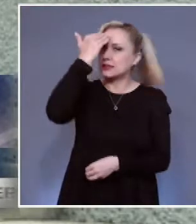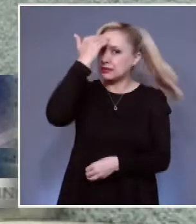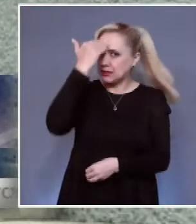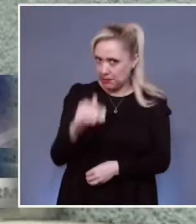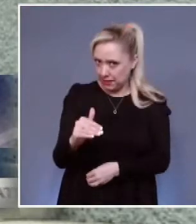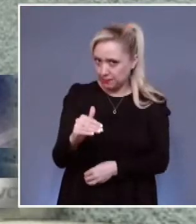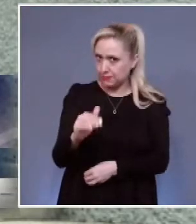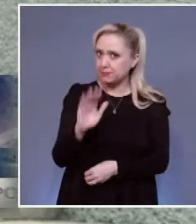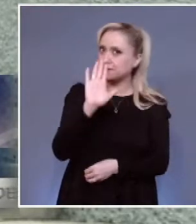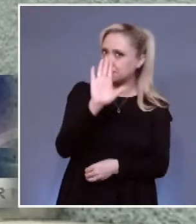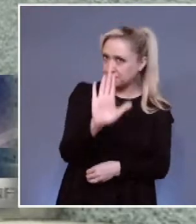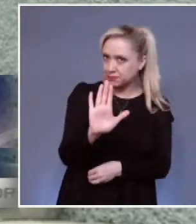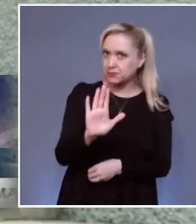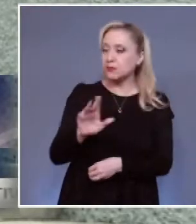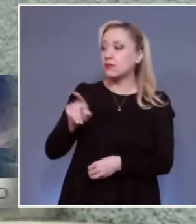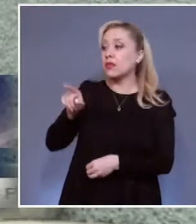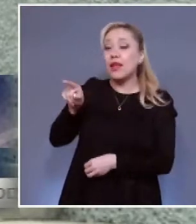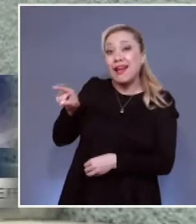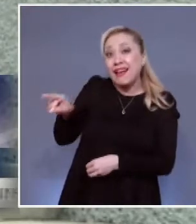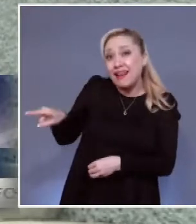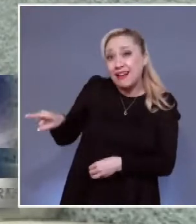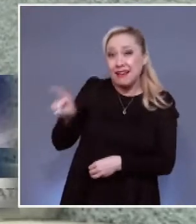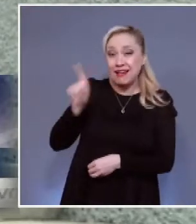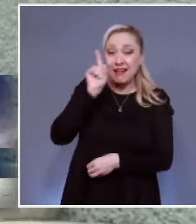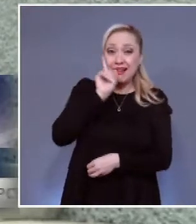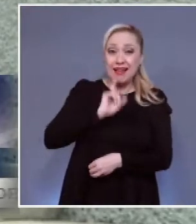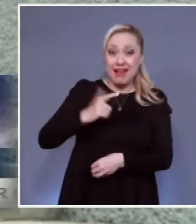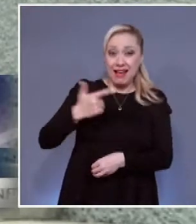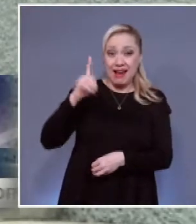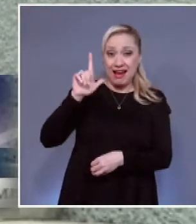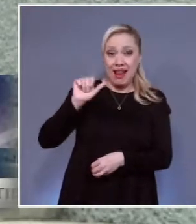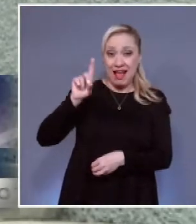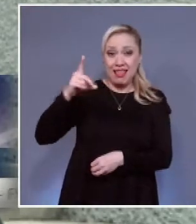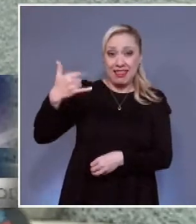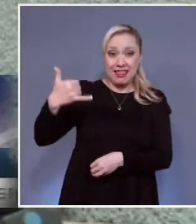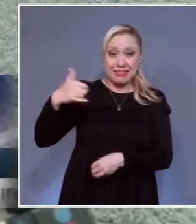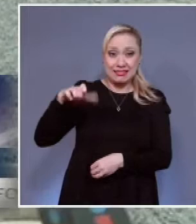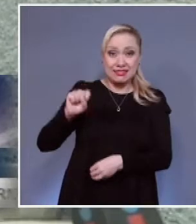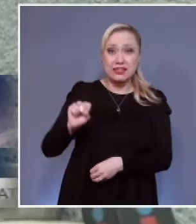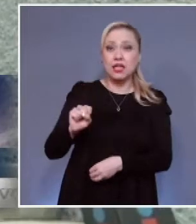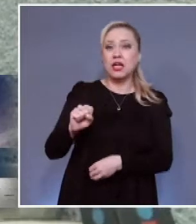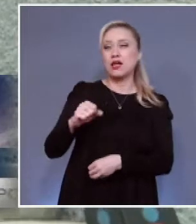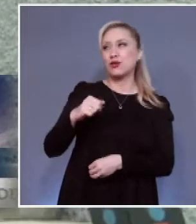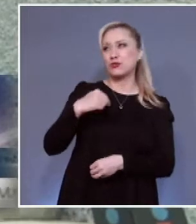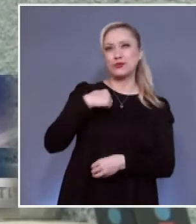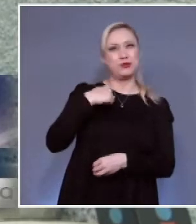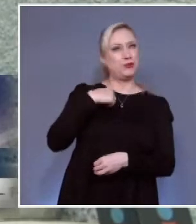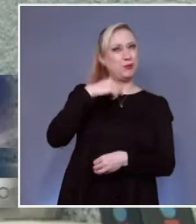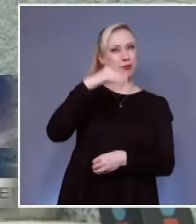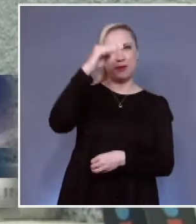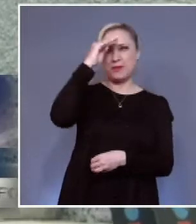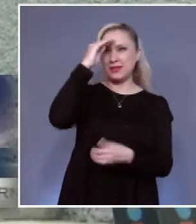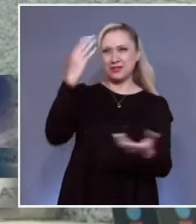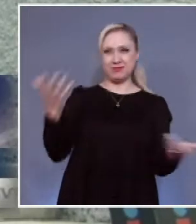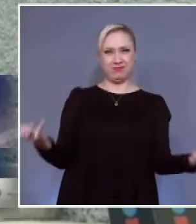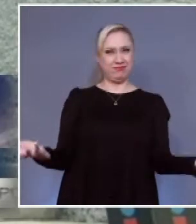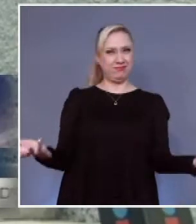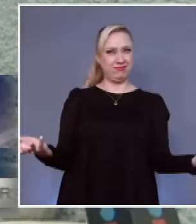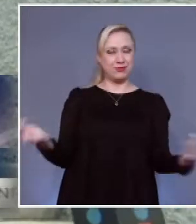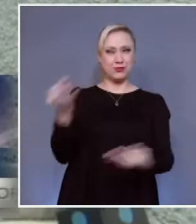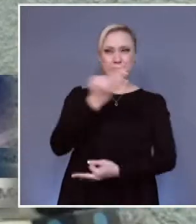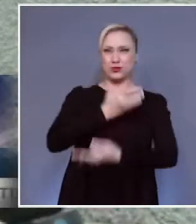Una acusación que además, pues, yo creo que debería indignar a nuestro país, a nuestro sistema de